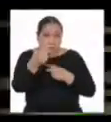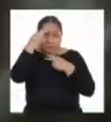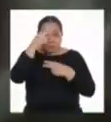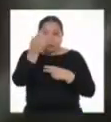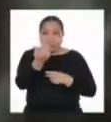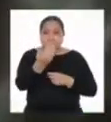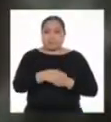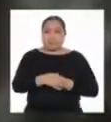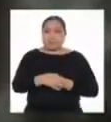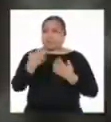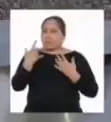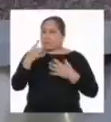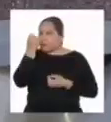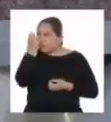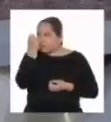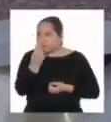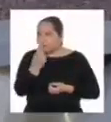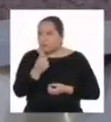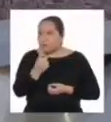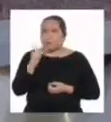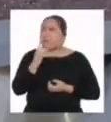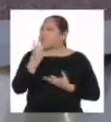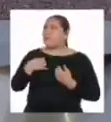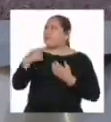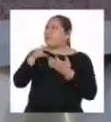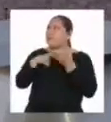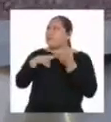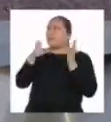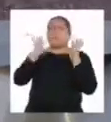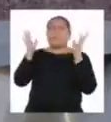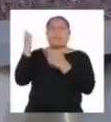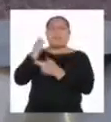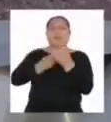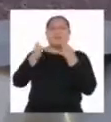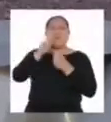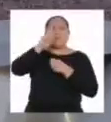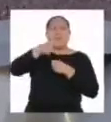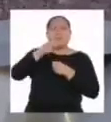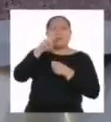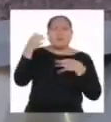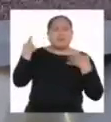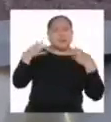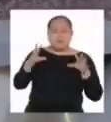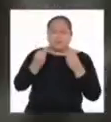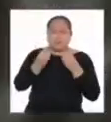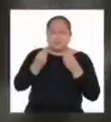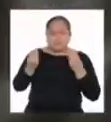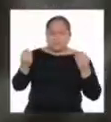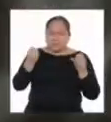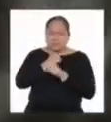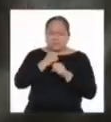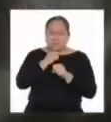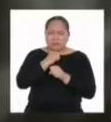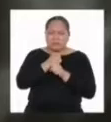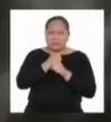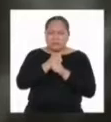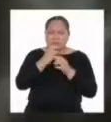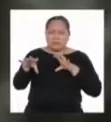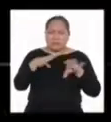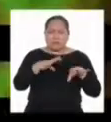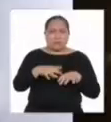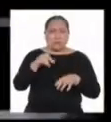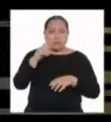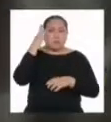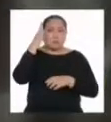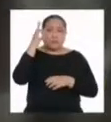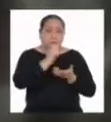Berenice? ¿O ya te convenciste? No quiero leer más. Regrésame al 2020. Hay mucho por hacer. El futuro no está escrito